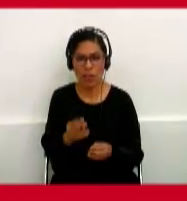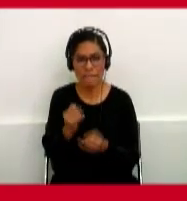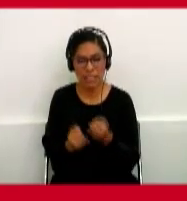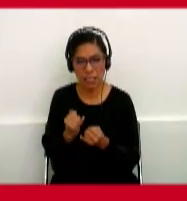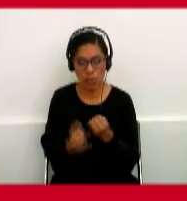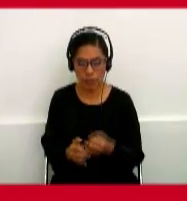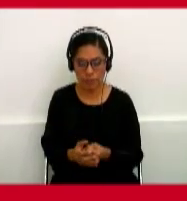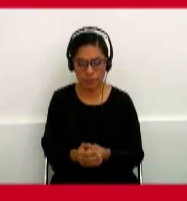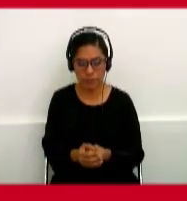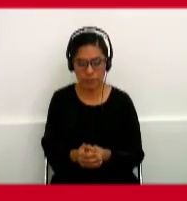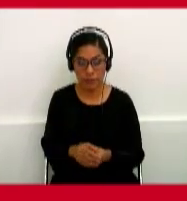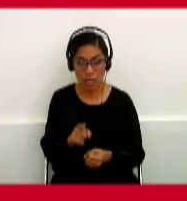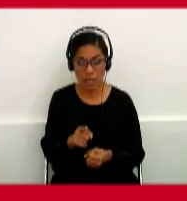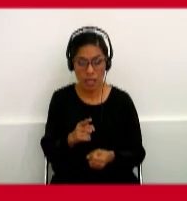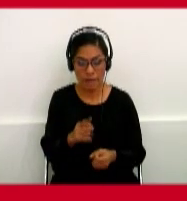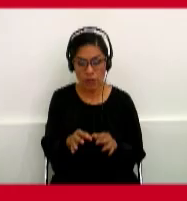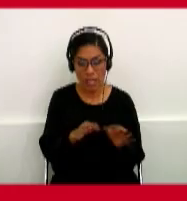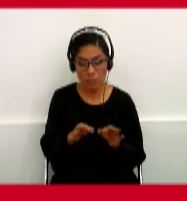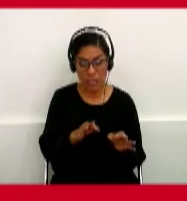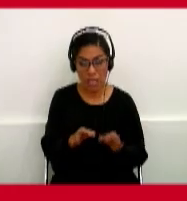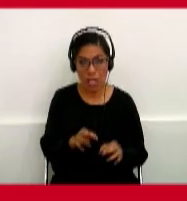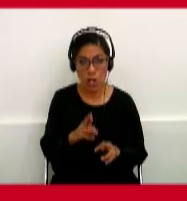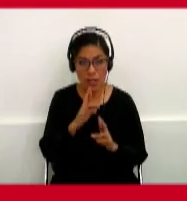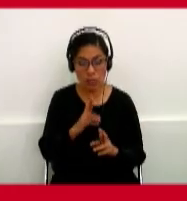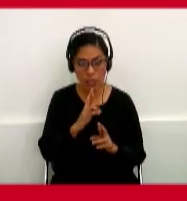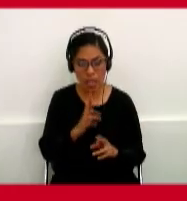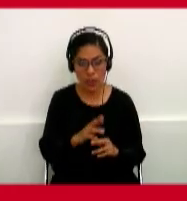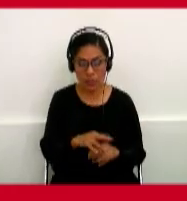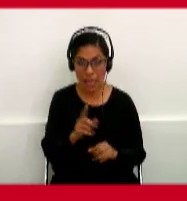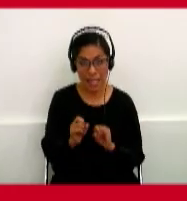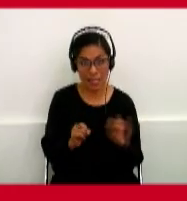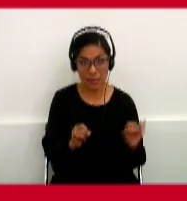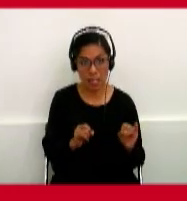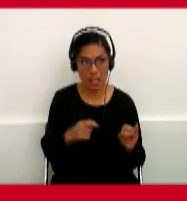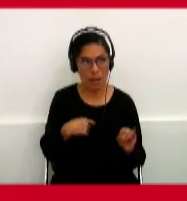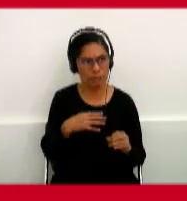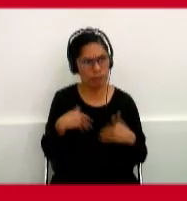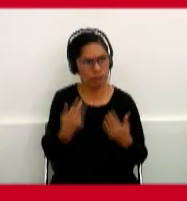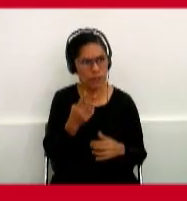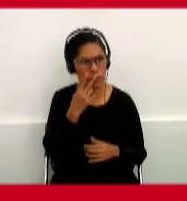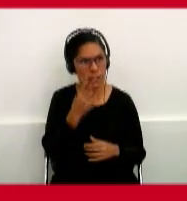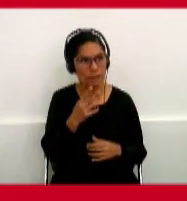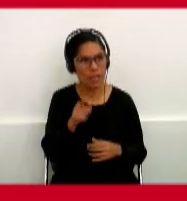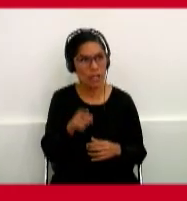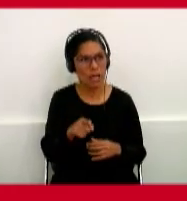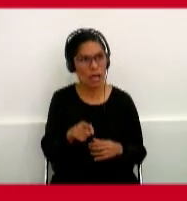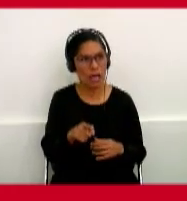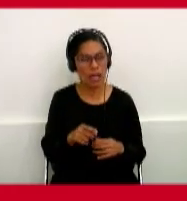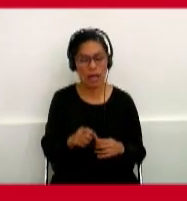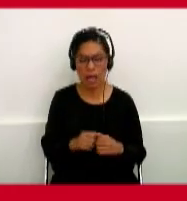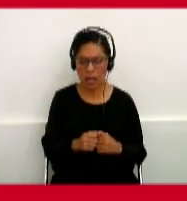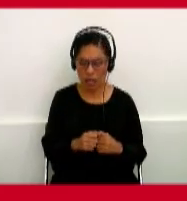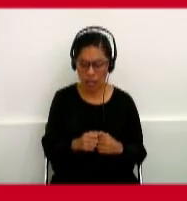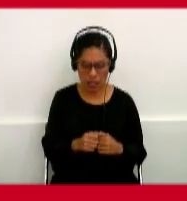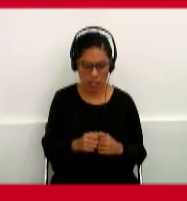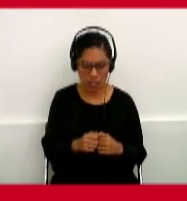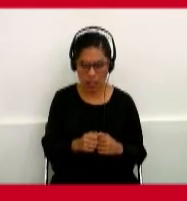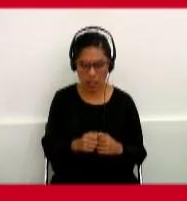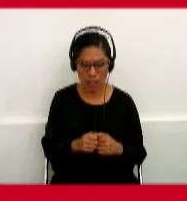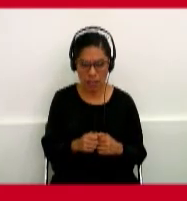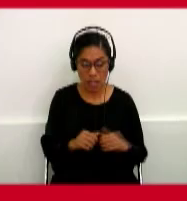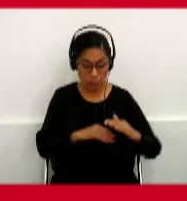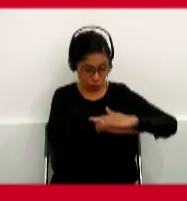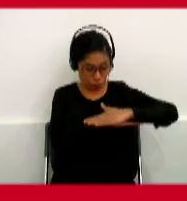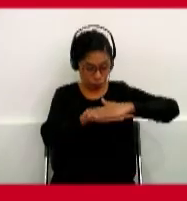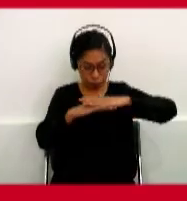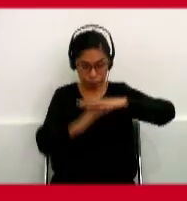Y bueno, acá voy a pasar a hablar de los resultados. Bueno, a la izquierda pueden ver las superficies de falla con el método de equilibrio límite que